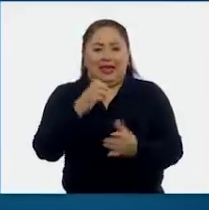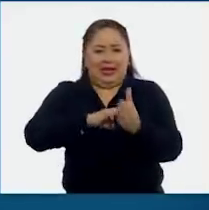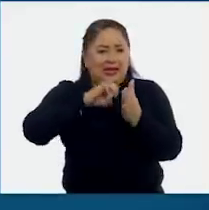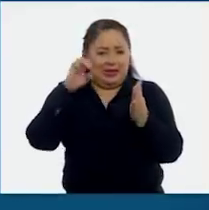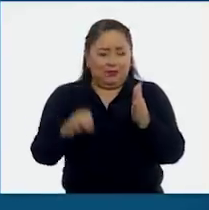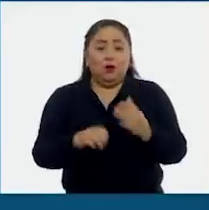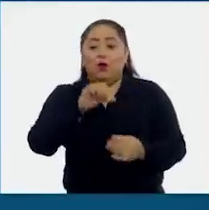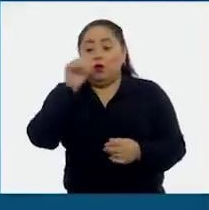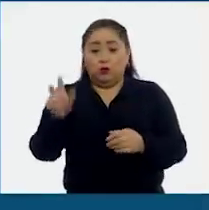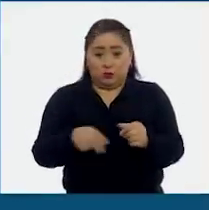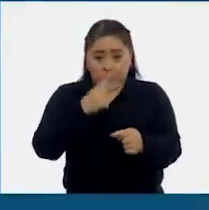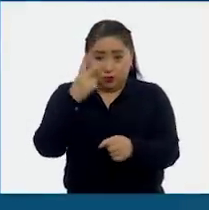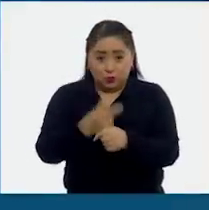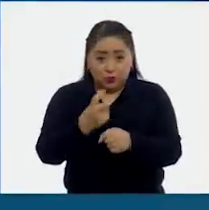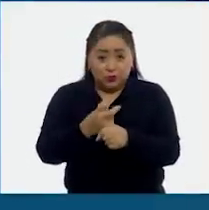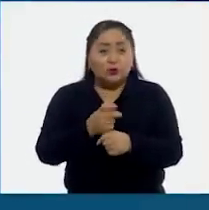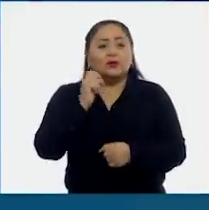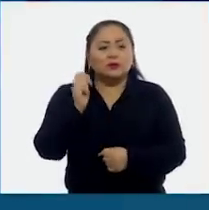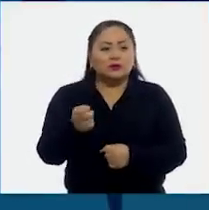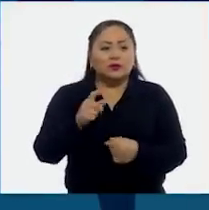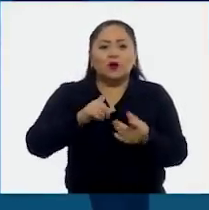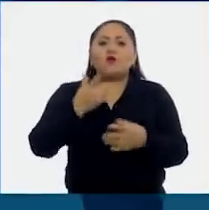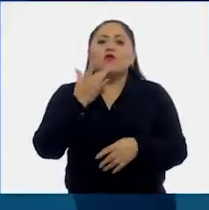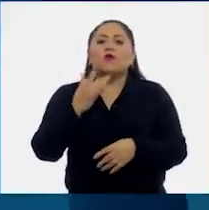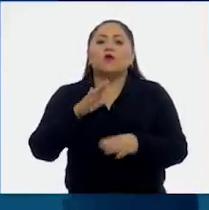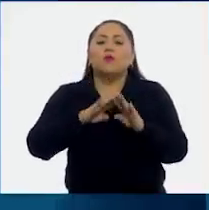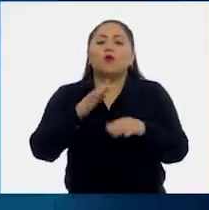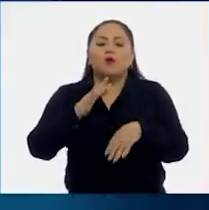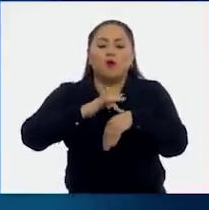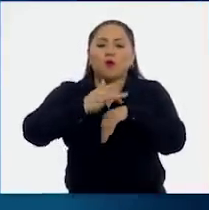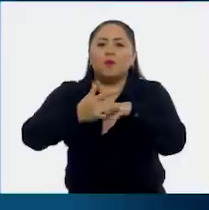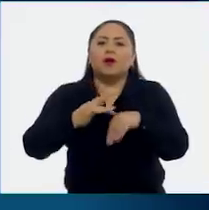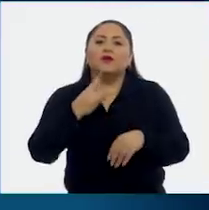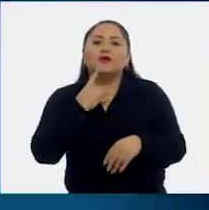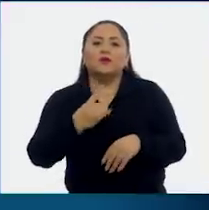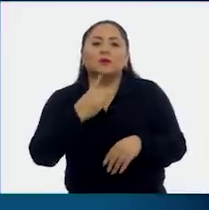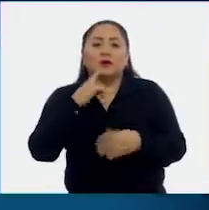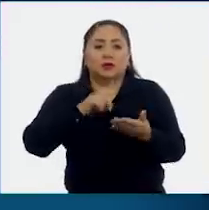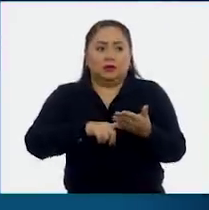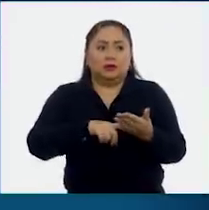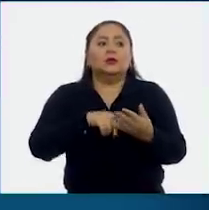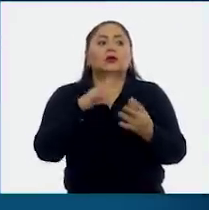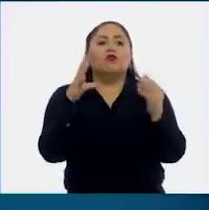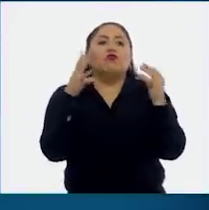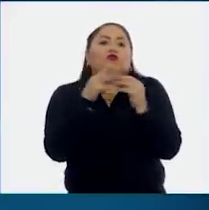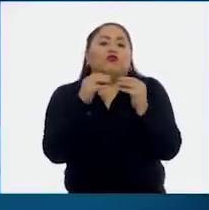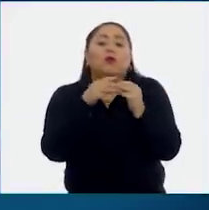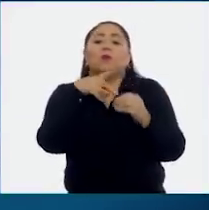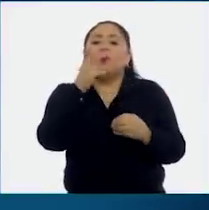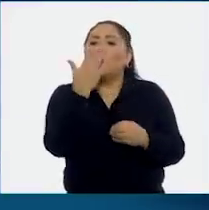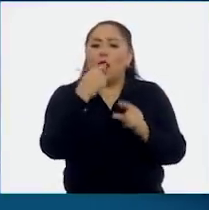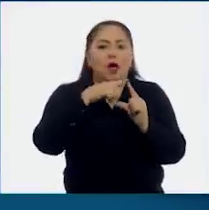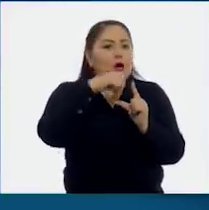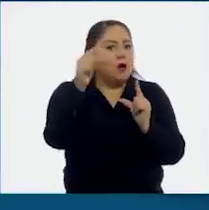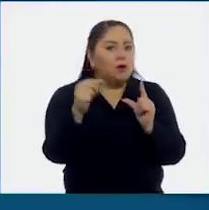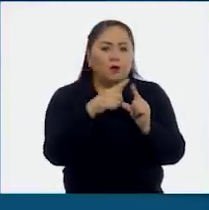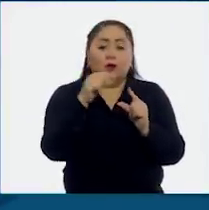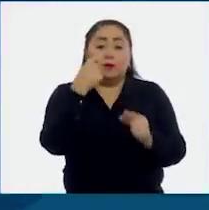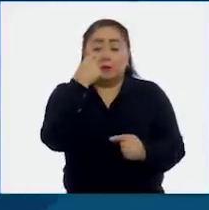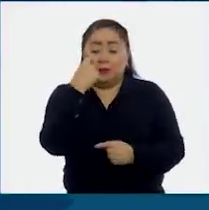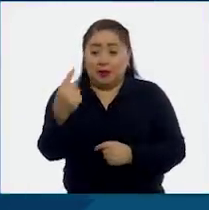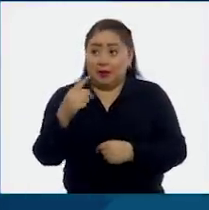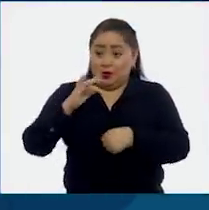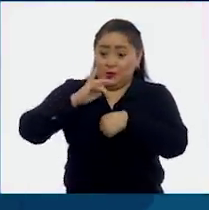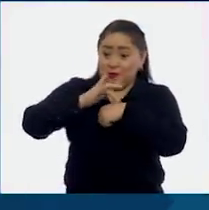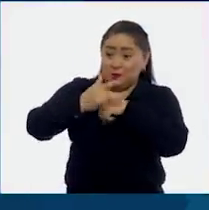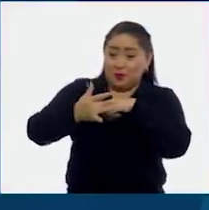ejemplo. El segundo que tengo aquí son los nopales, pero esos sí dan flor y dan fruto. Y dan fruto. Pero no tienen hojas, maestra. Fíjate que los